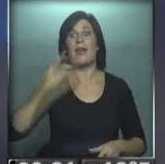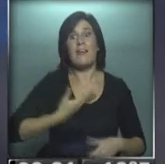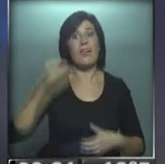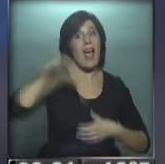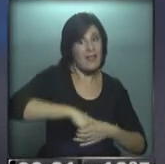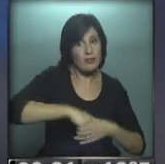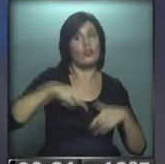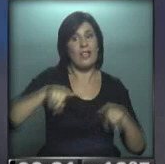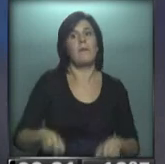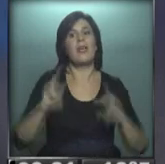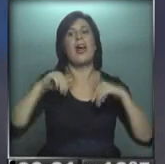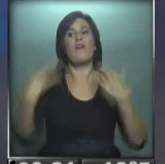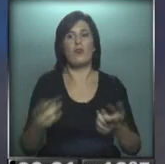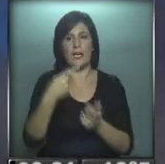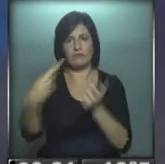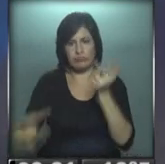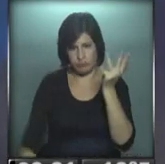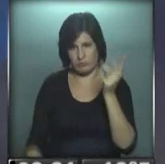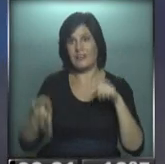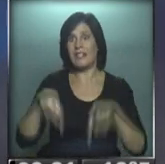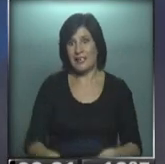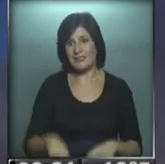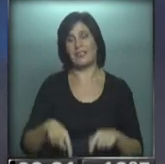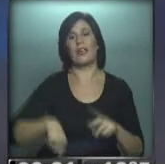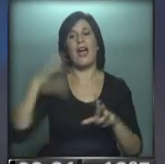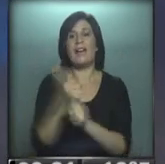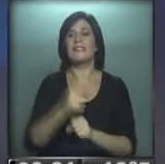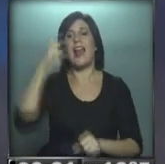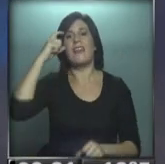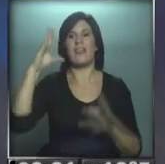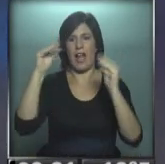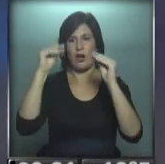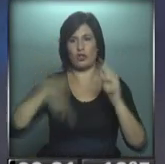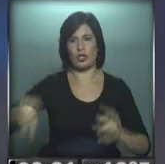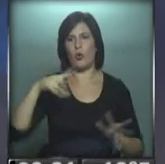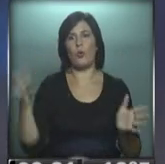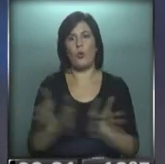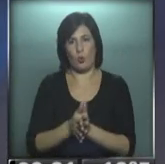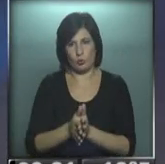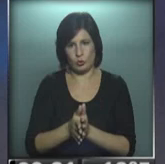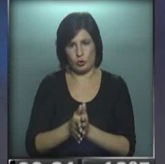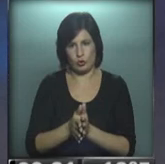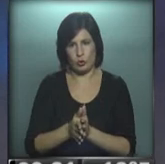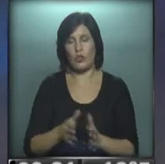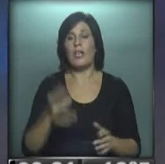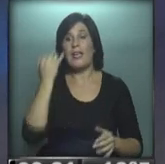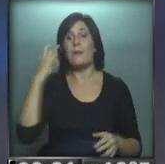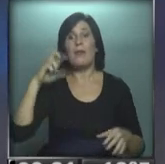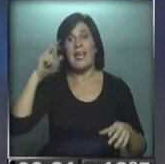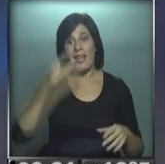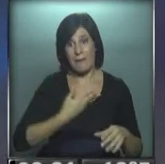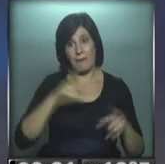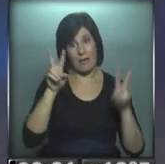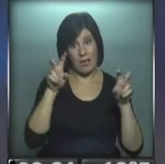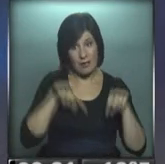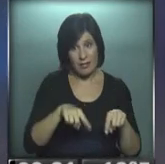esta empresa. Silvia. Un camino que vamos a desandar con ustedes hasta las 10 de la noche. Este camino para la soberanía energética que tiene YPF como protagonista y que tiene